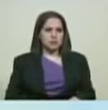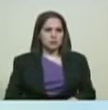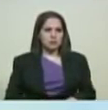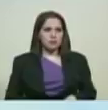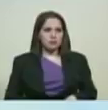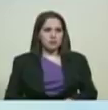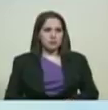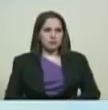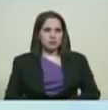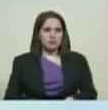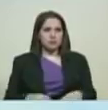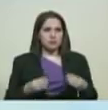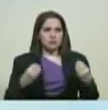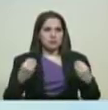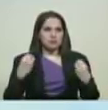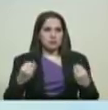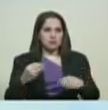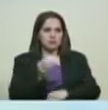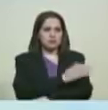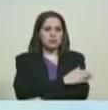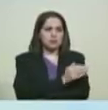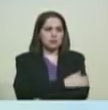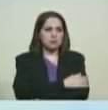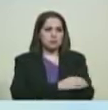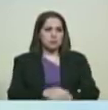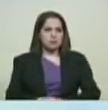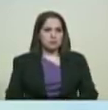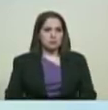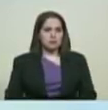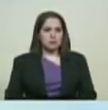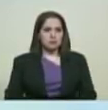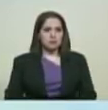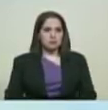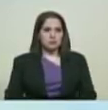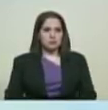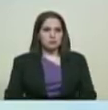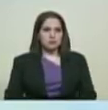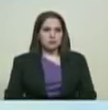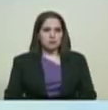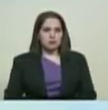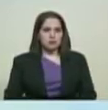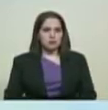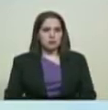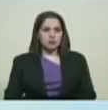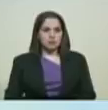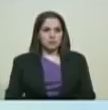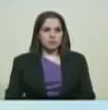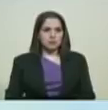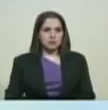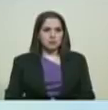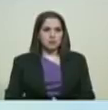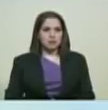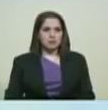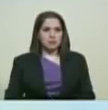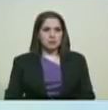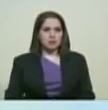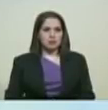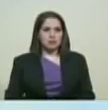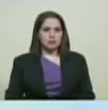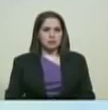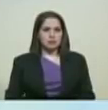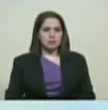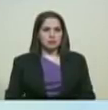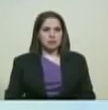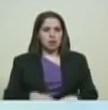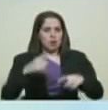importantes líderes de la derecha, de la MUP, de la oposición venezolana. Silencio. No se diga nada. Y el otro